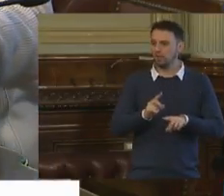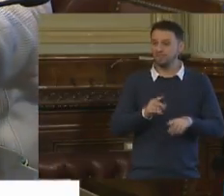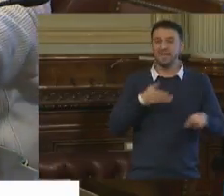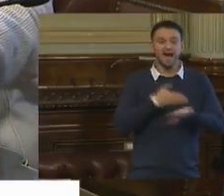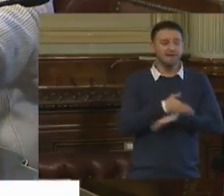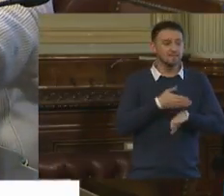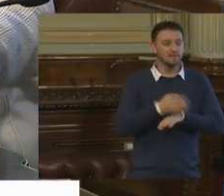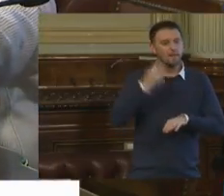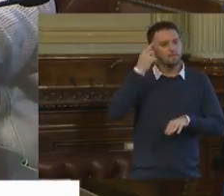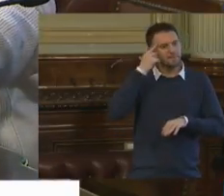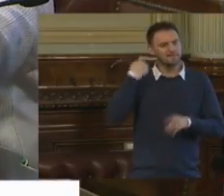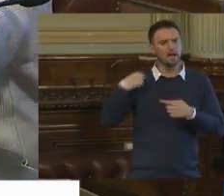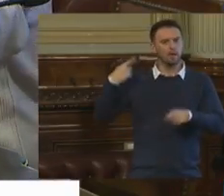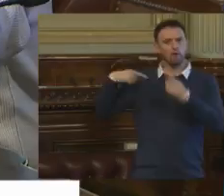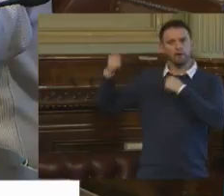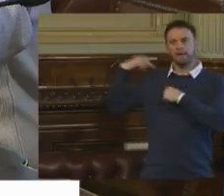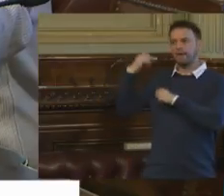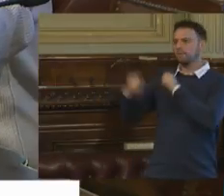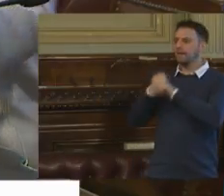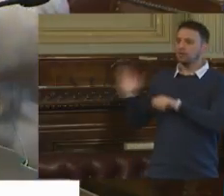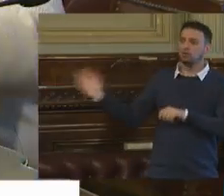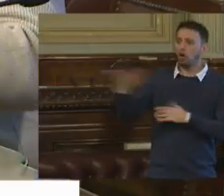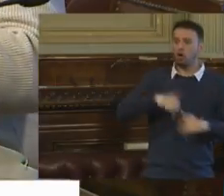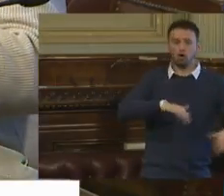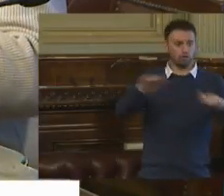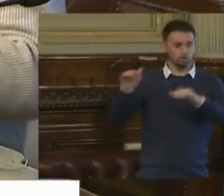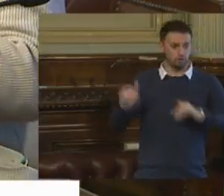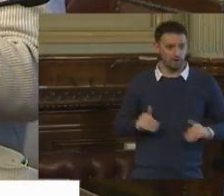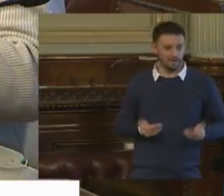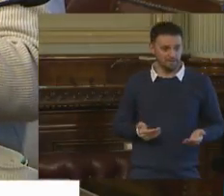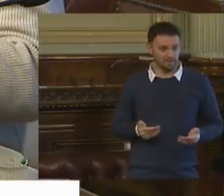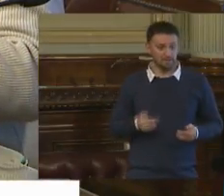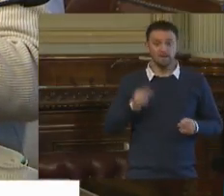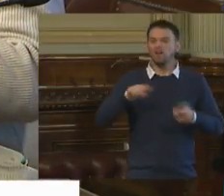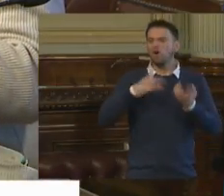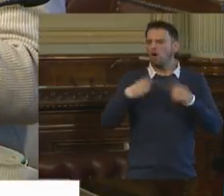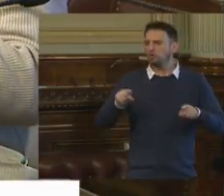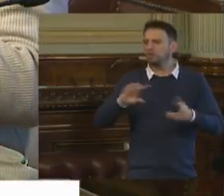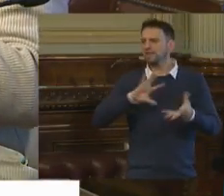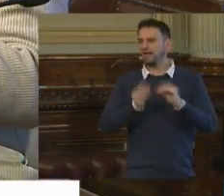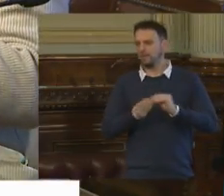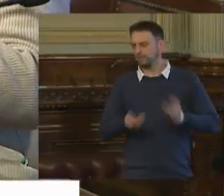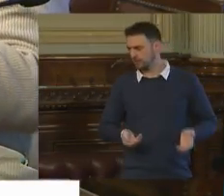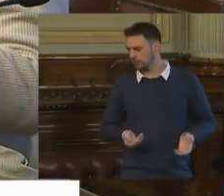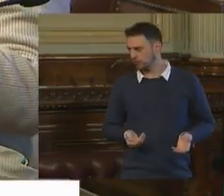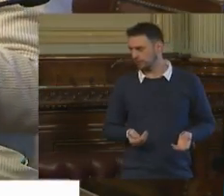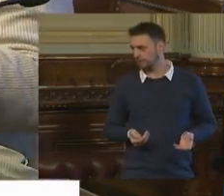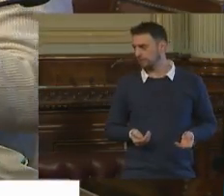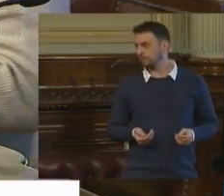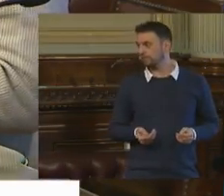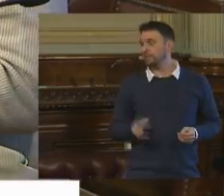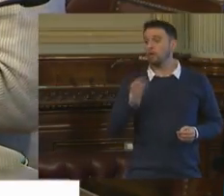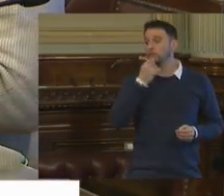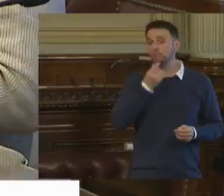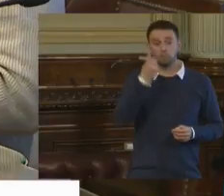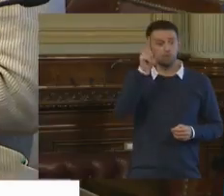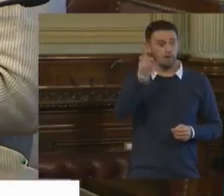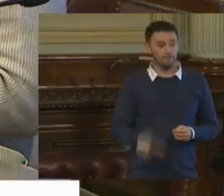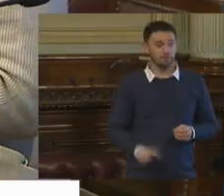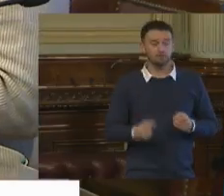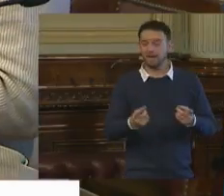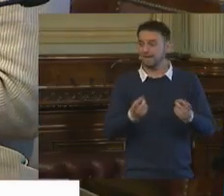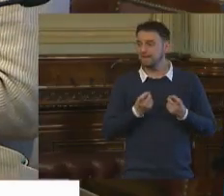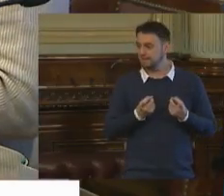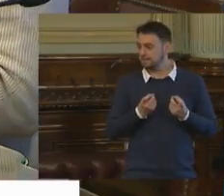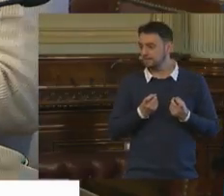accesibilidad es pensarlo desde el origen y hacerlo para todos los demás son adaptaciones o en el caso por ejemplo de una persona